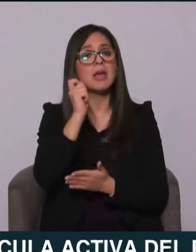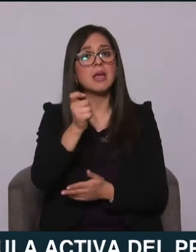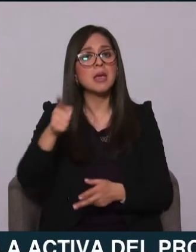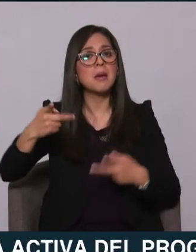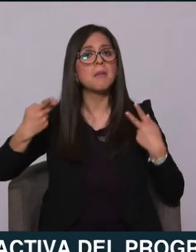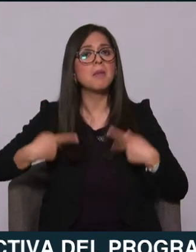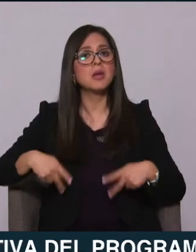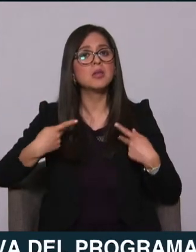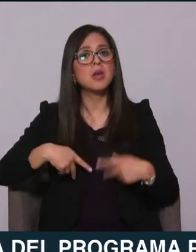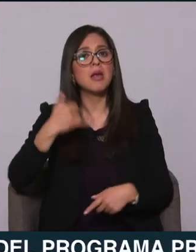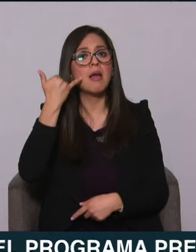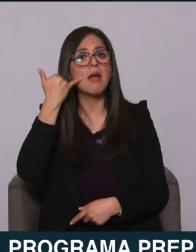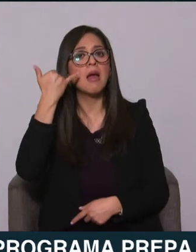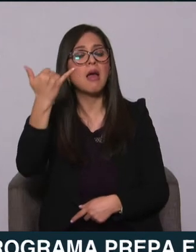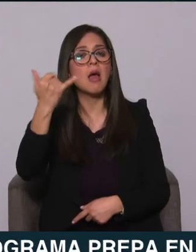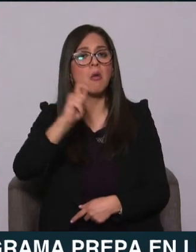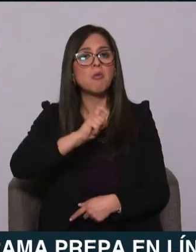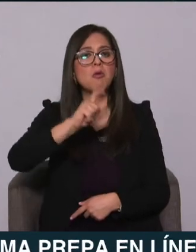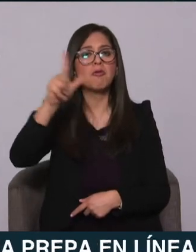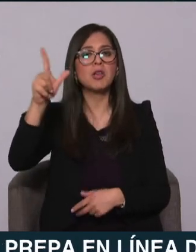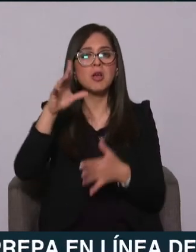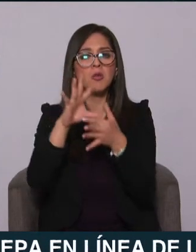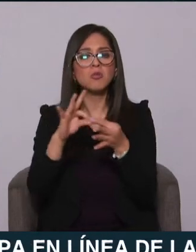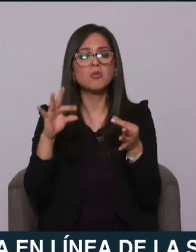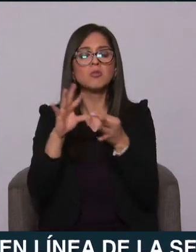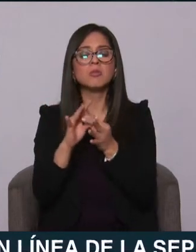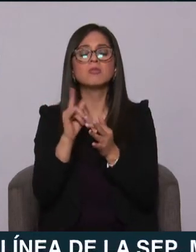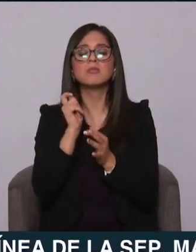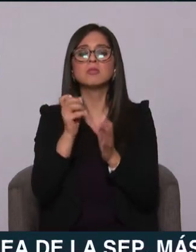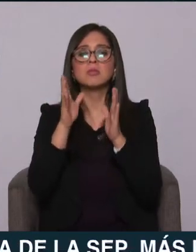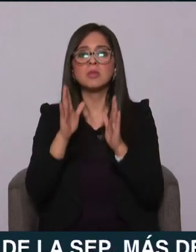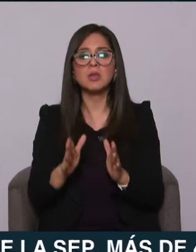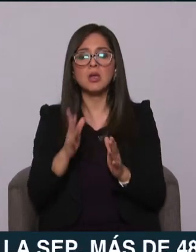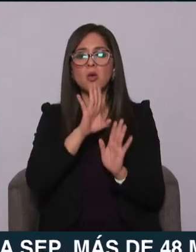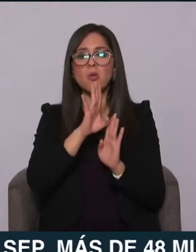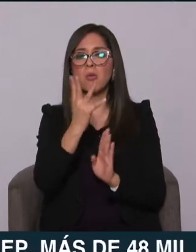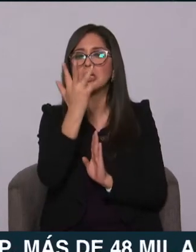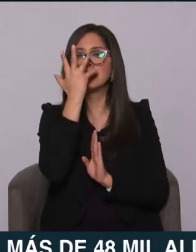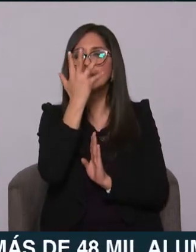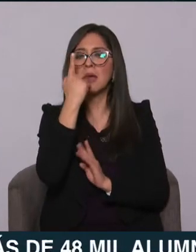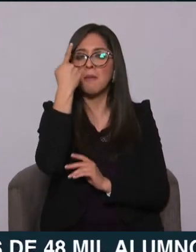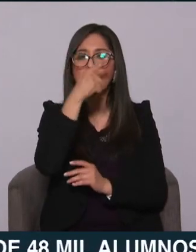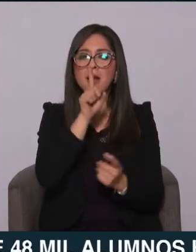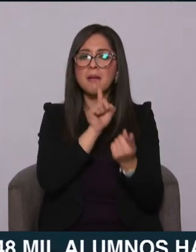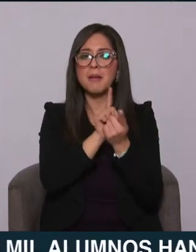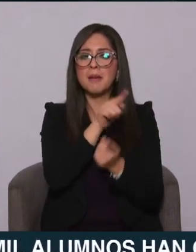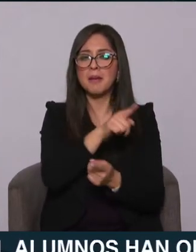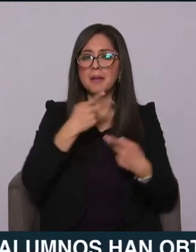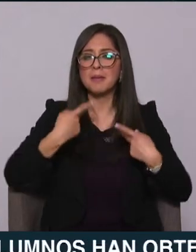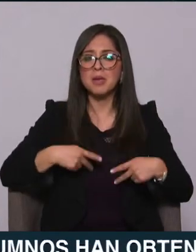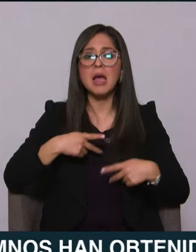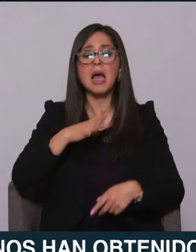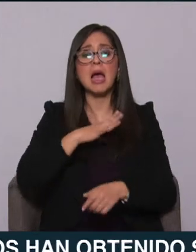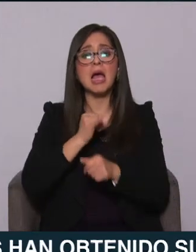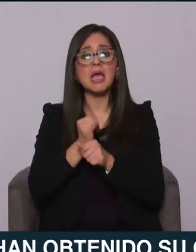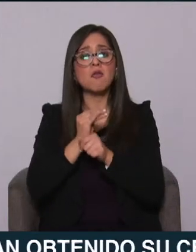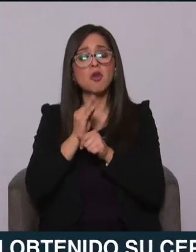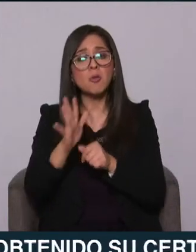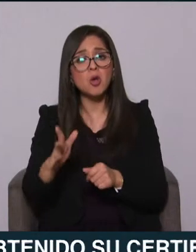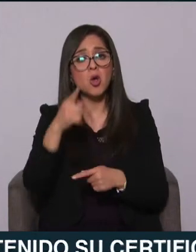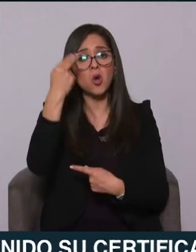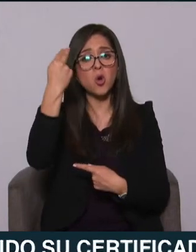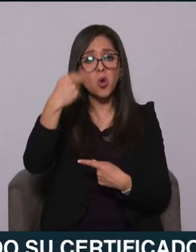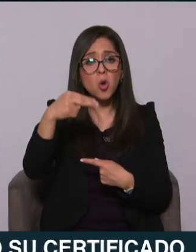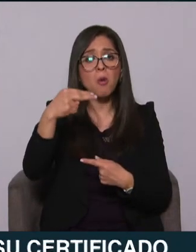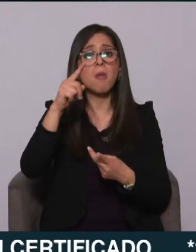muy profesional y confidencial, con cierto grado de cercanía con las víctimas. Poseen información como nombres o lugares.